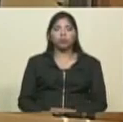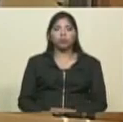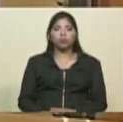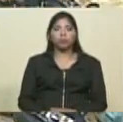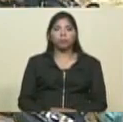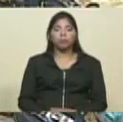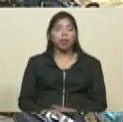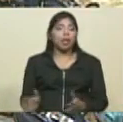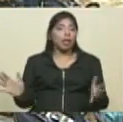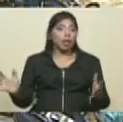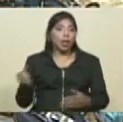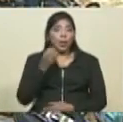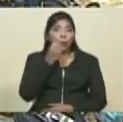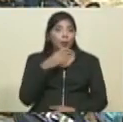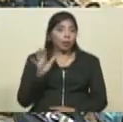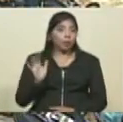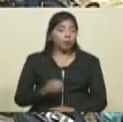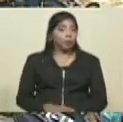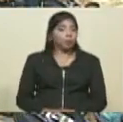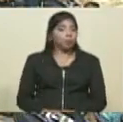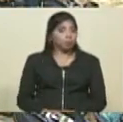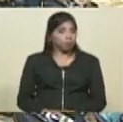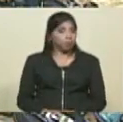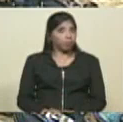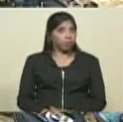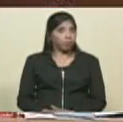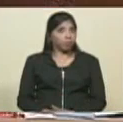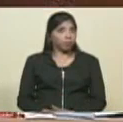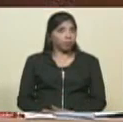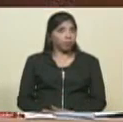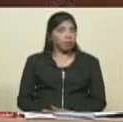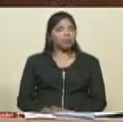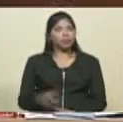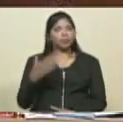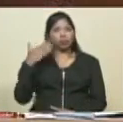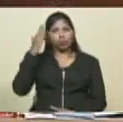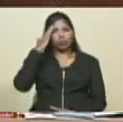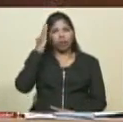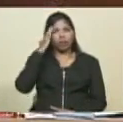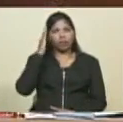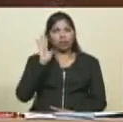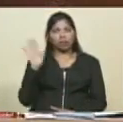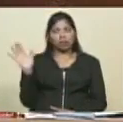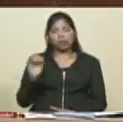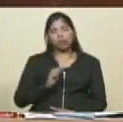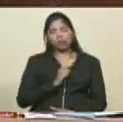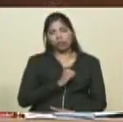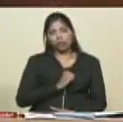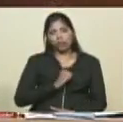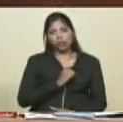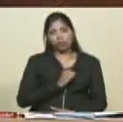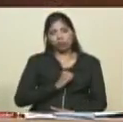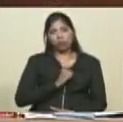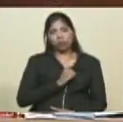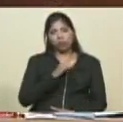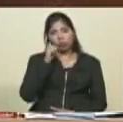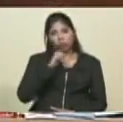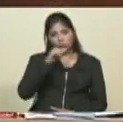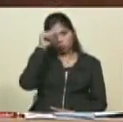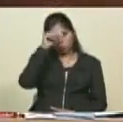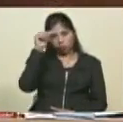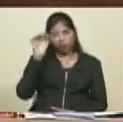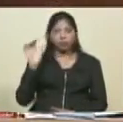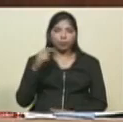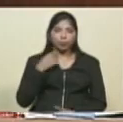Bueno, nosotros tuvimos conocimiento de este lamentable fallecimiento el fin de semana. Sin duda una